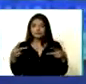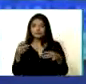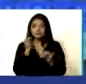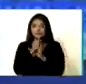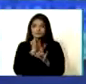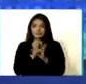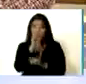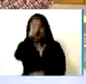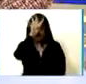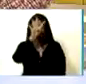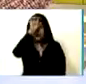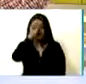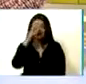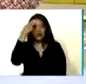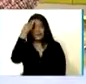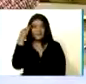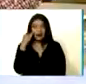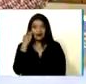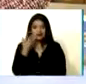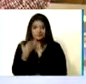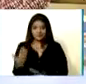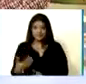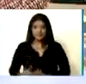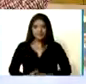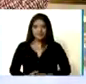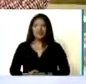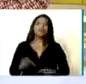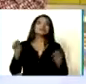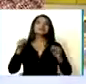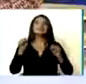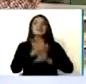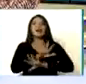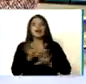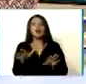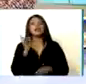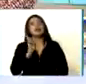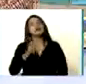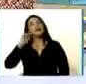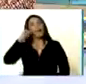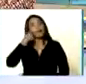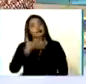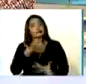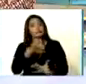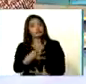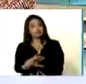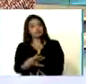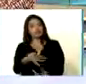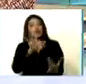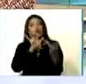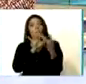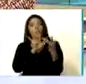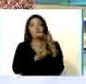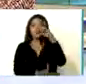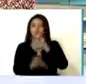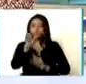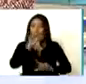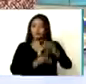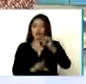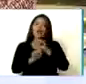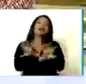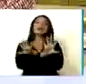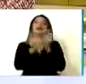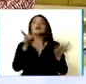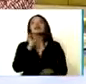Merlin Barry. Así es, hermano José, vamos de inmediato a revisarlos. Hay que recordar, bien interesante lo que es la interacción a través de las redes sociales, obviamente a